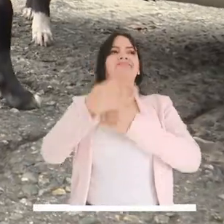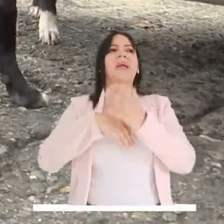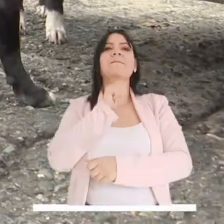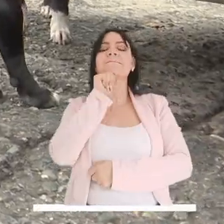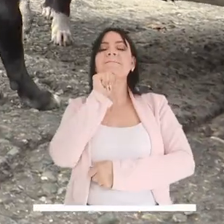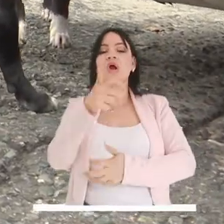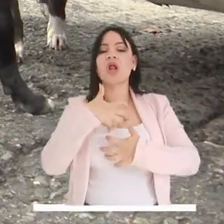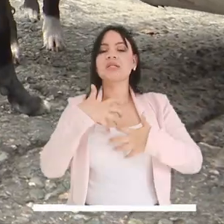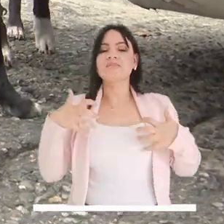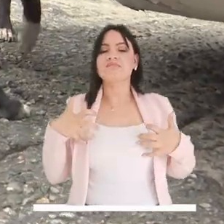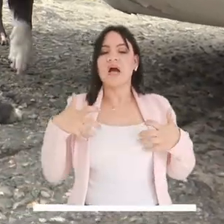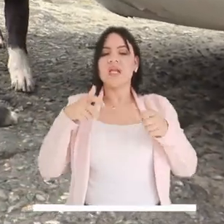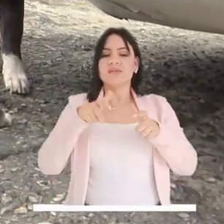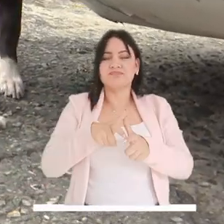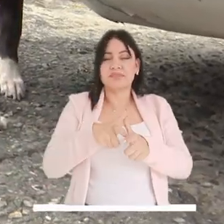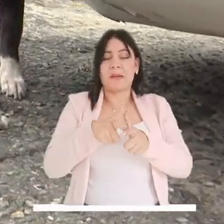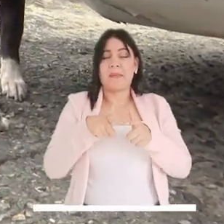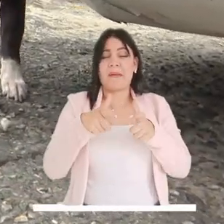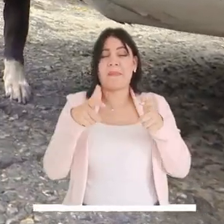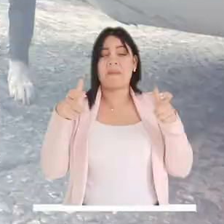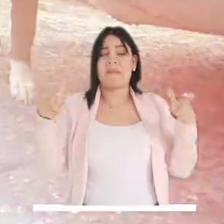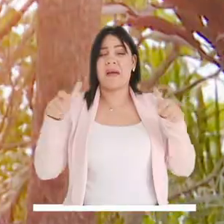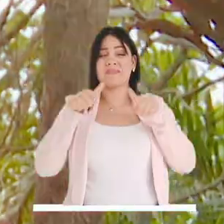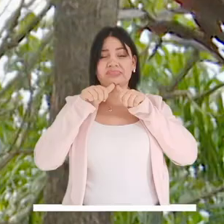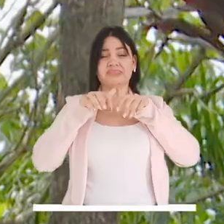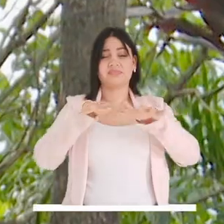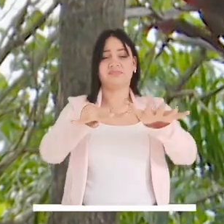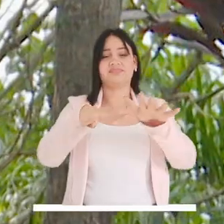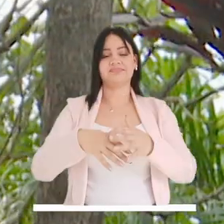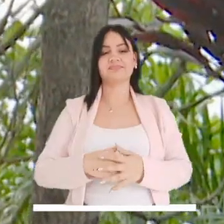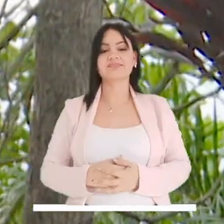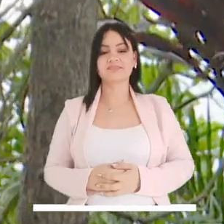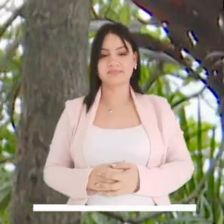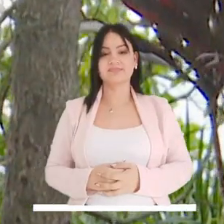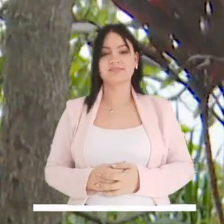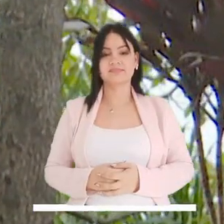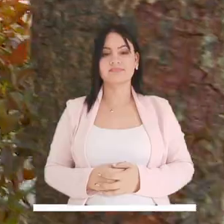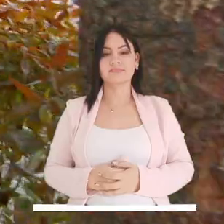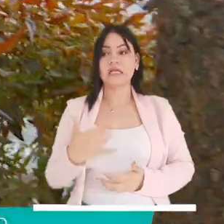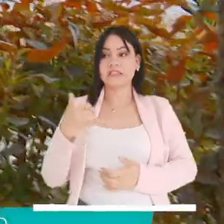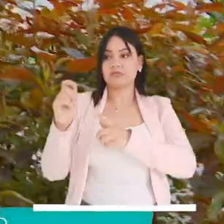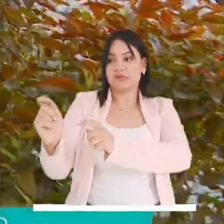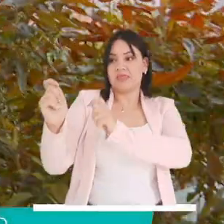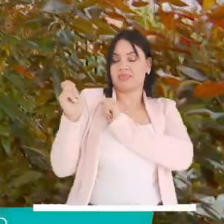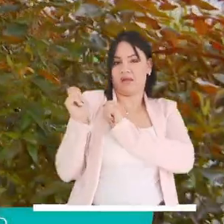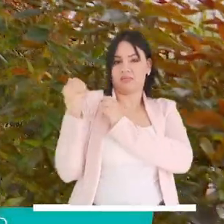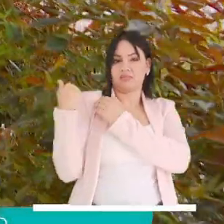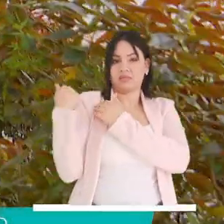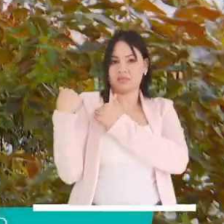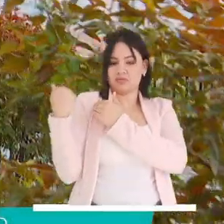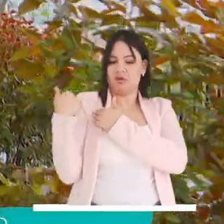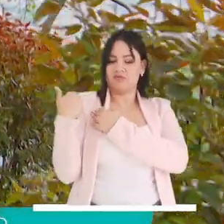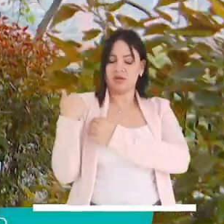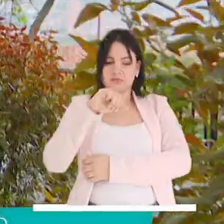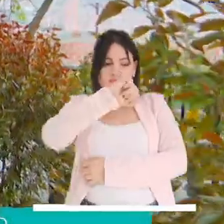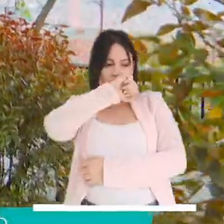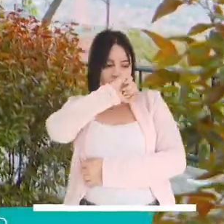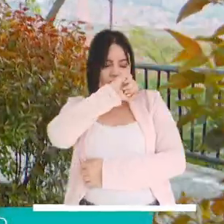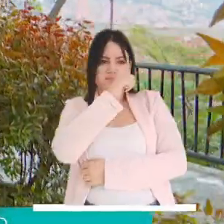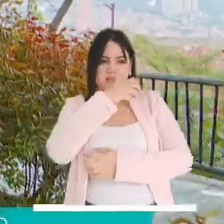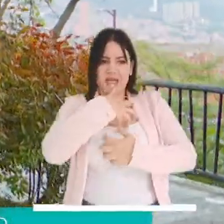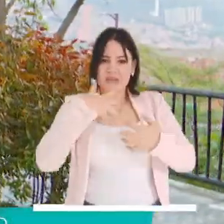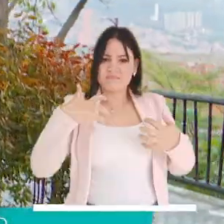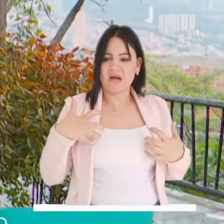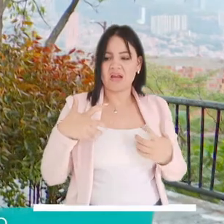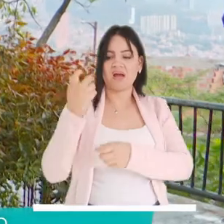a seguir llenándonos de animales y teniendo una sobrepoblación mucho más amplia. Desde que asumimos esta curul animalista